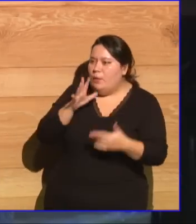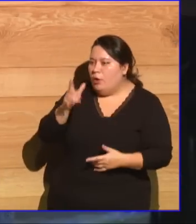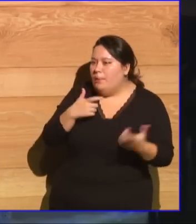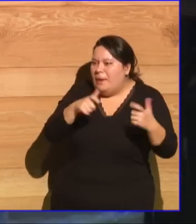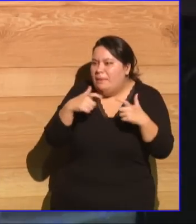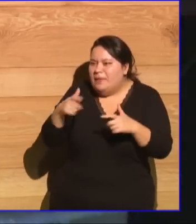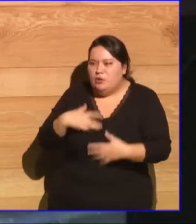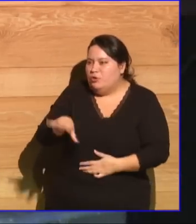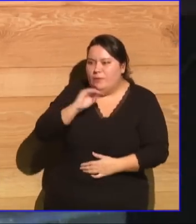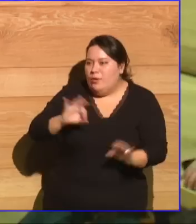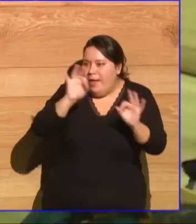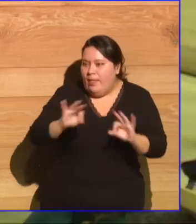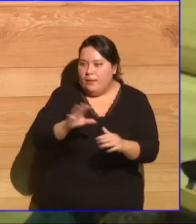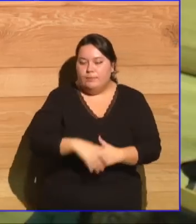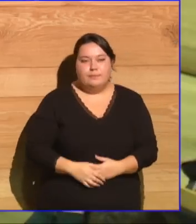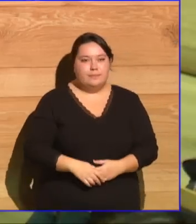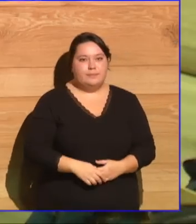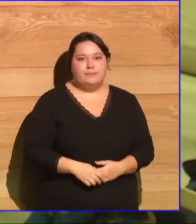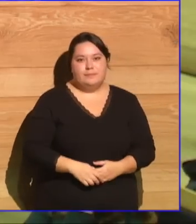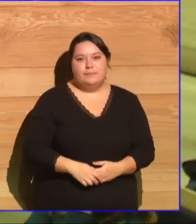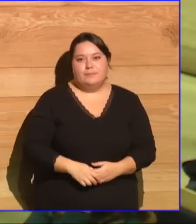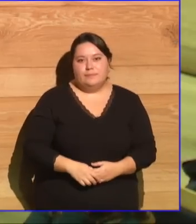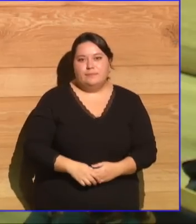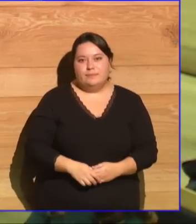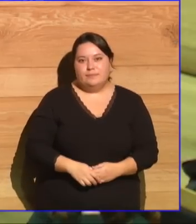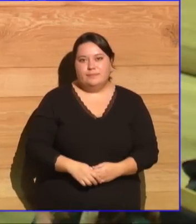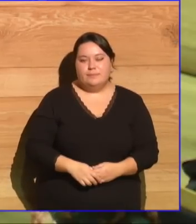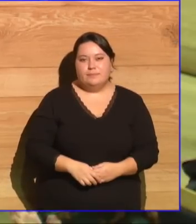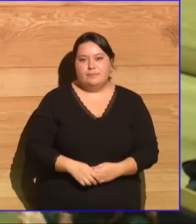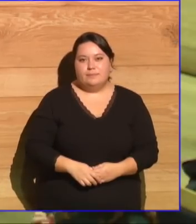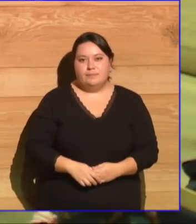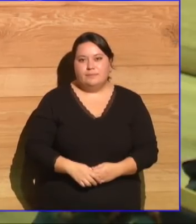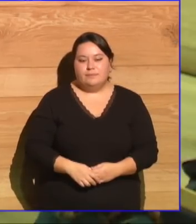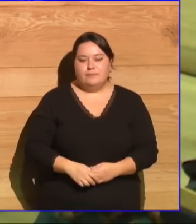y no entendemos nada. Ay,